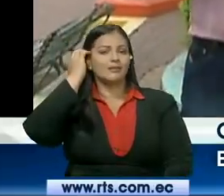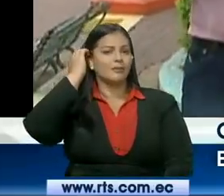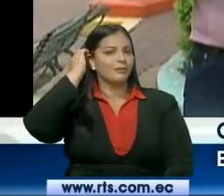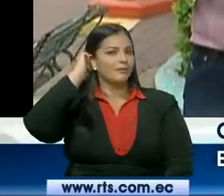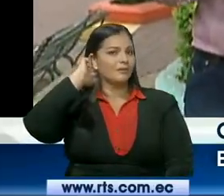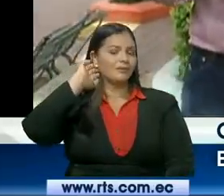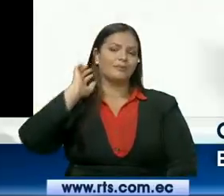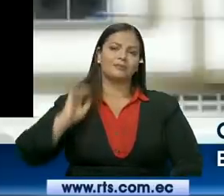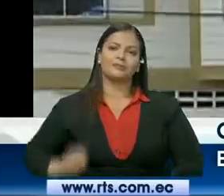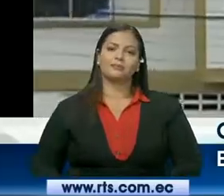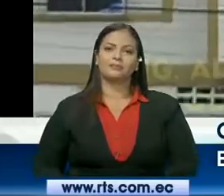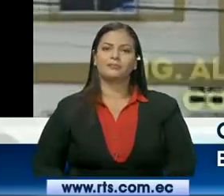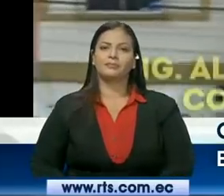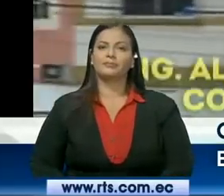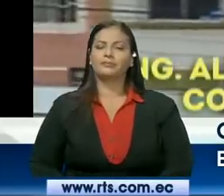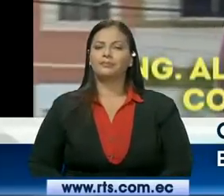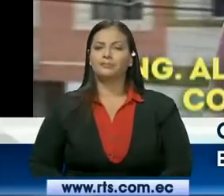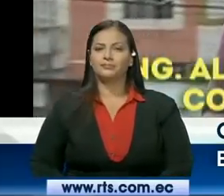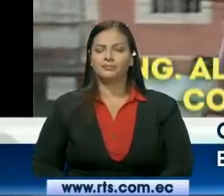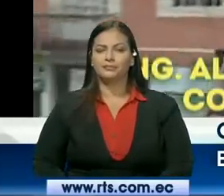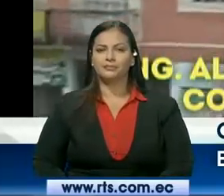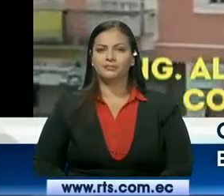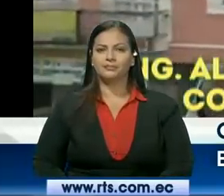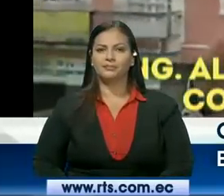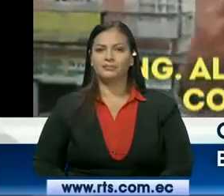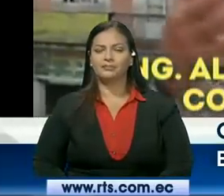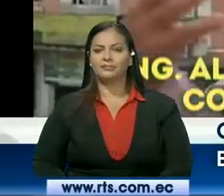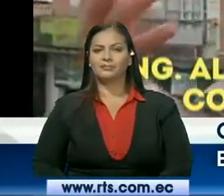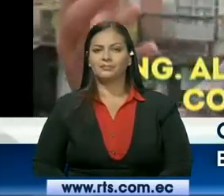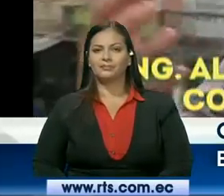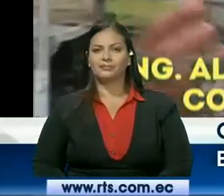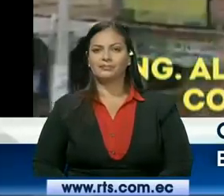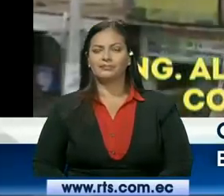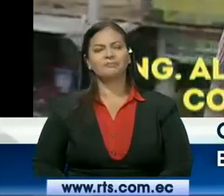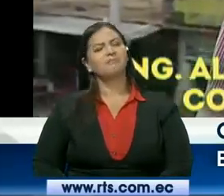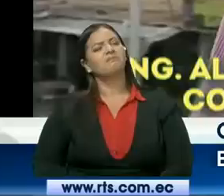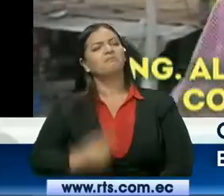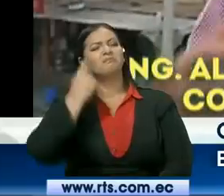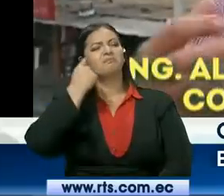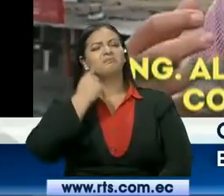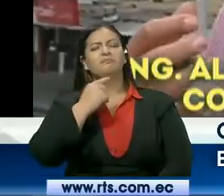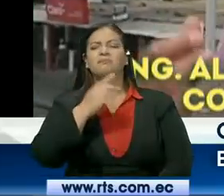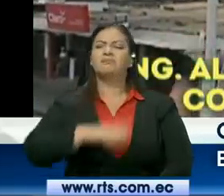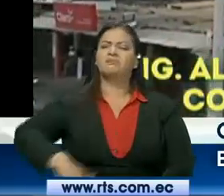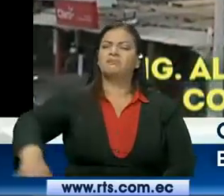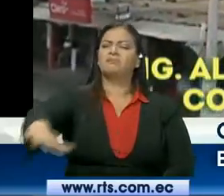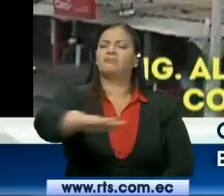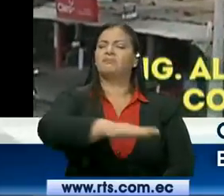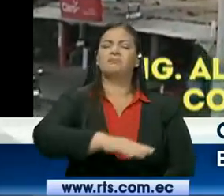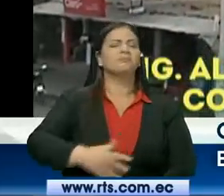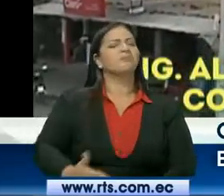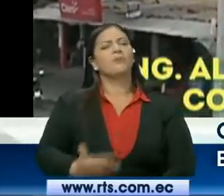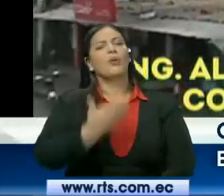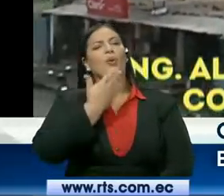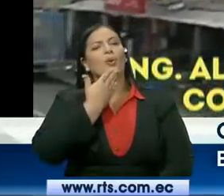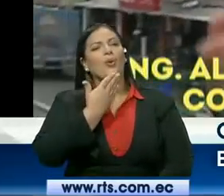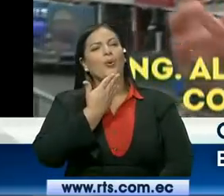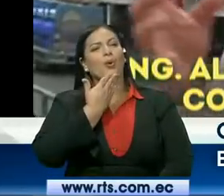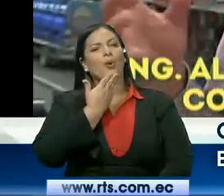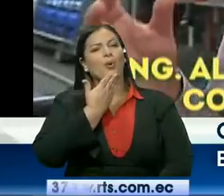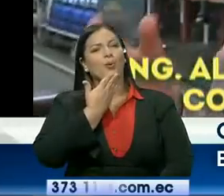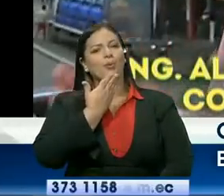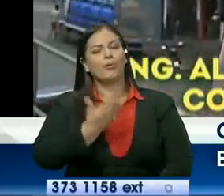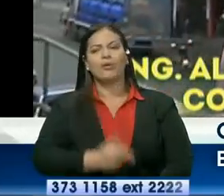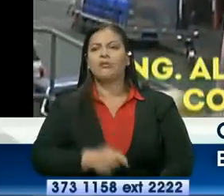muy pujante. A continuación vamos a presentar qué es Simón Bolívar, qué es este pueblo lleno de amor y